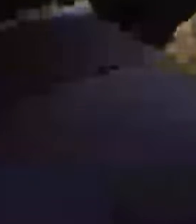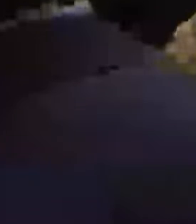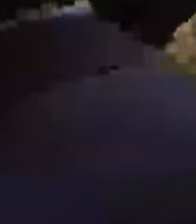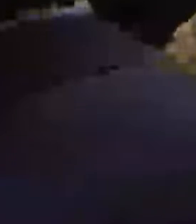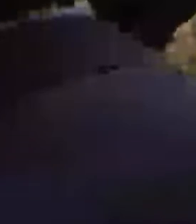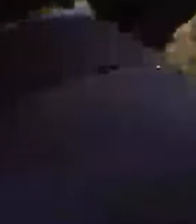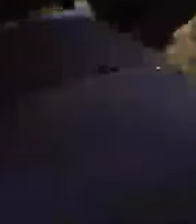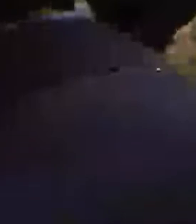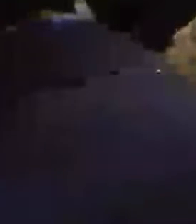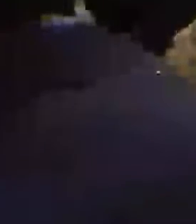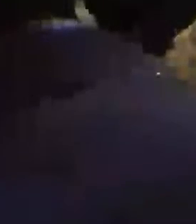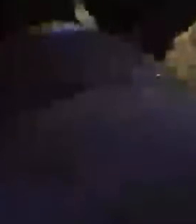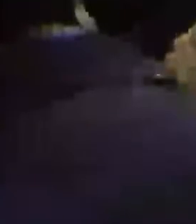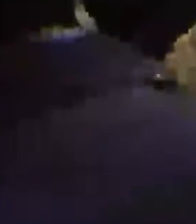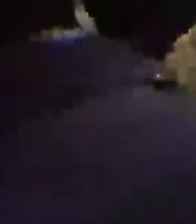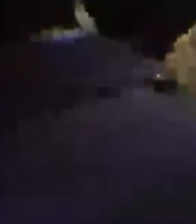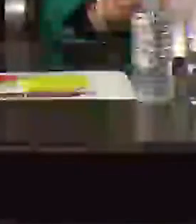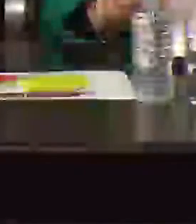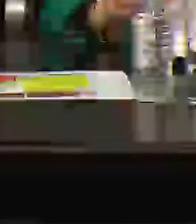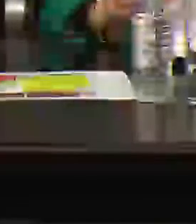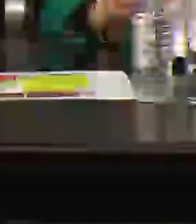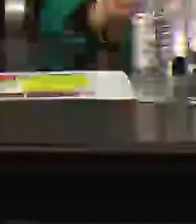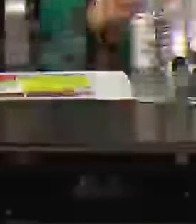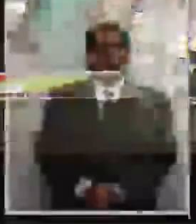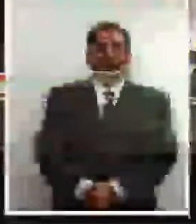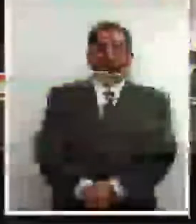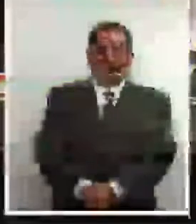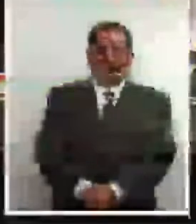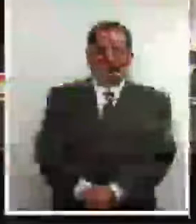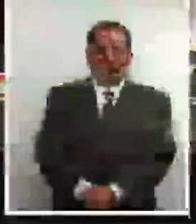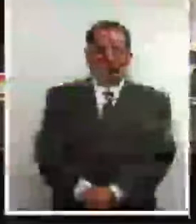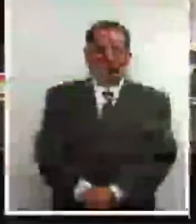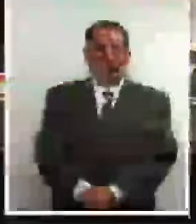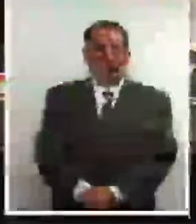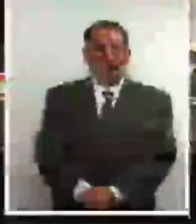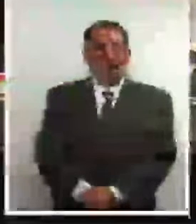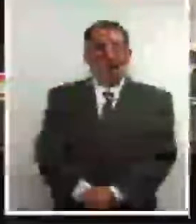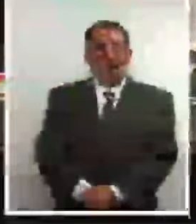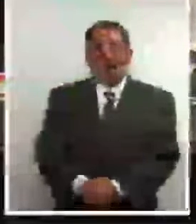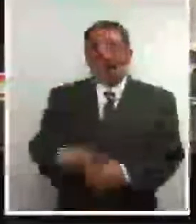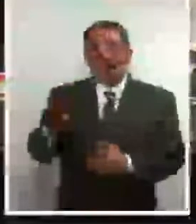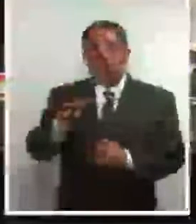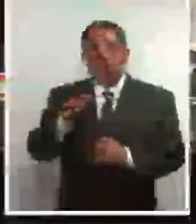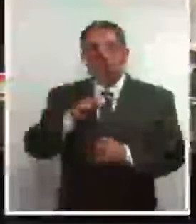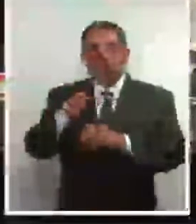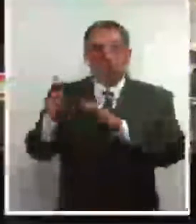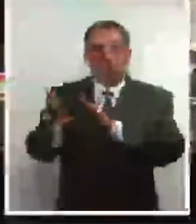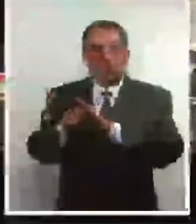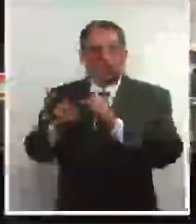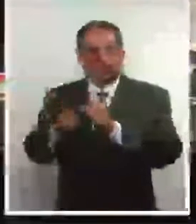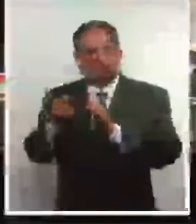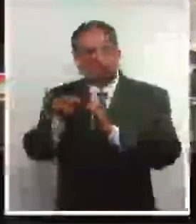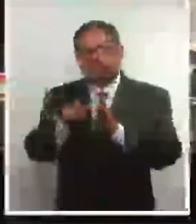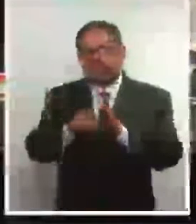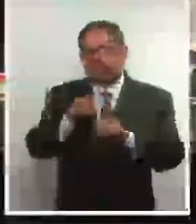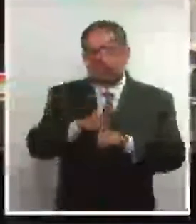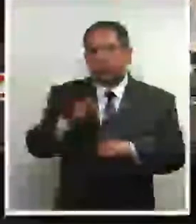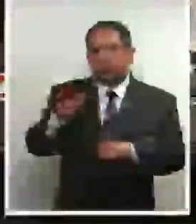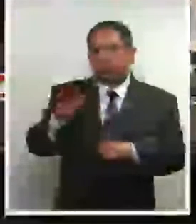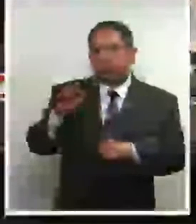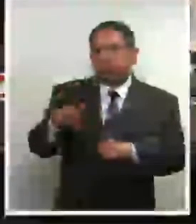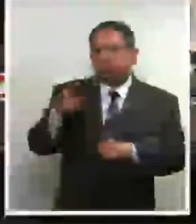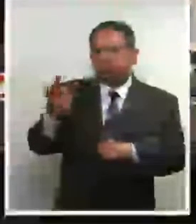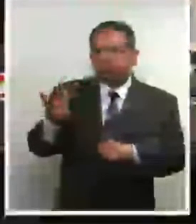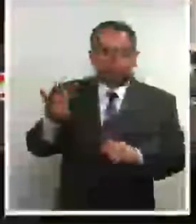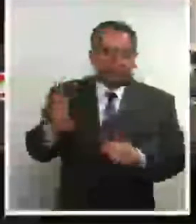el diputado Bernardo Batis a nombre de la diputada Elvira Daniel y el diputado Javier Jiménez Espriu al artículo